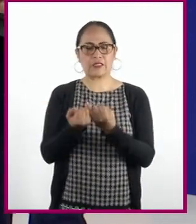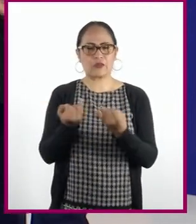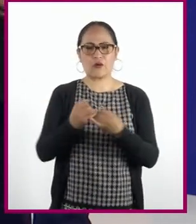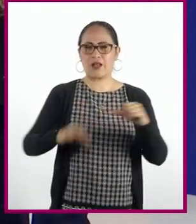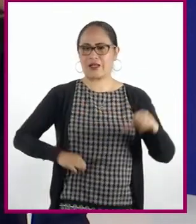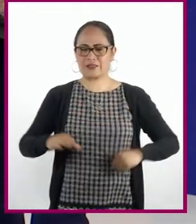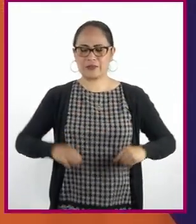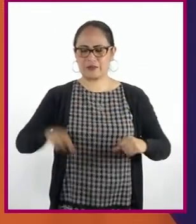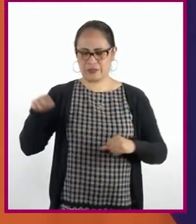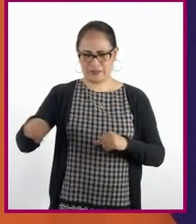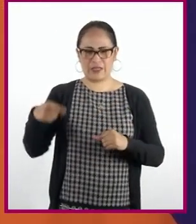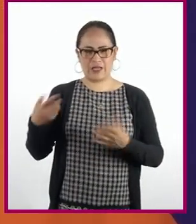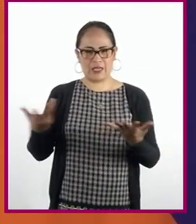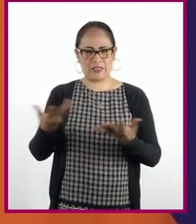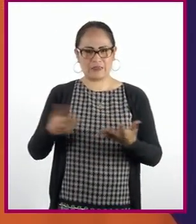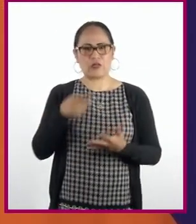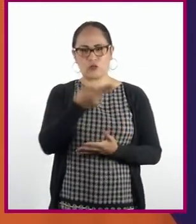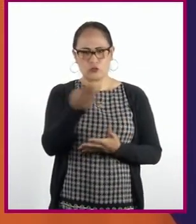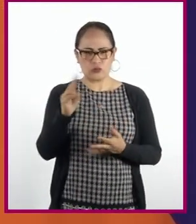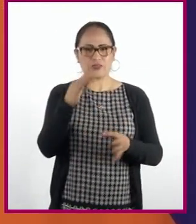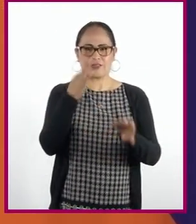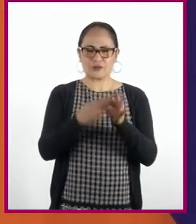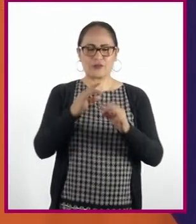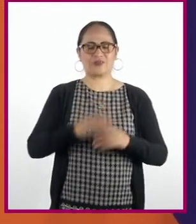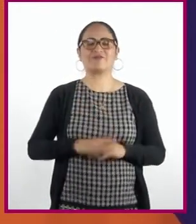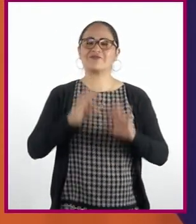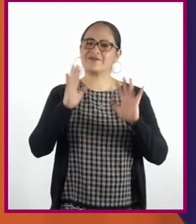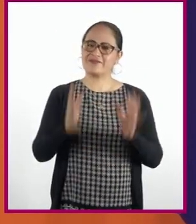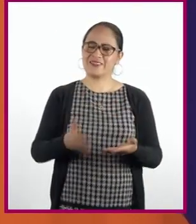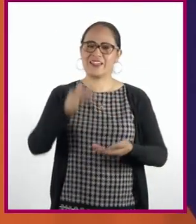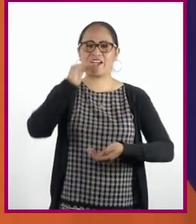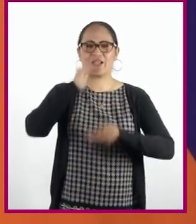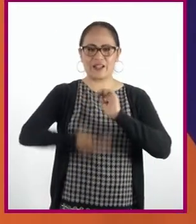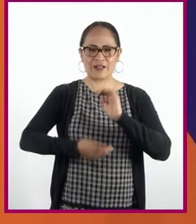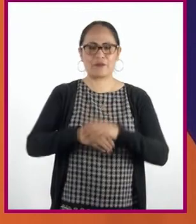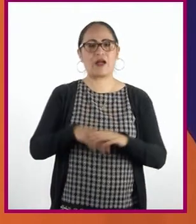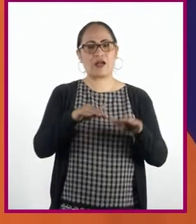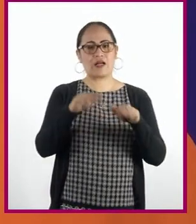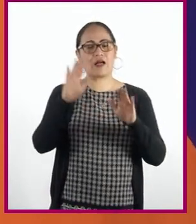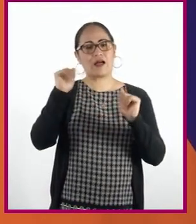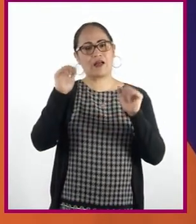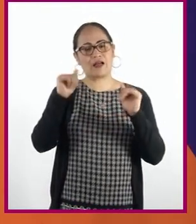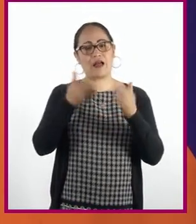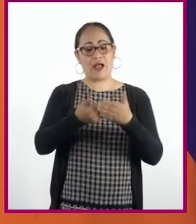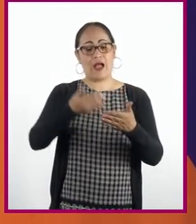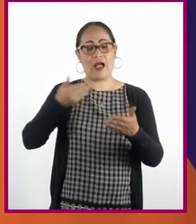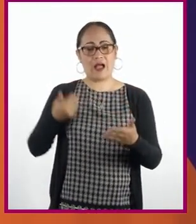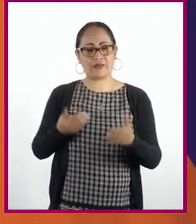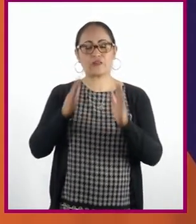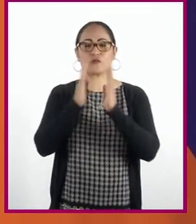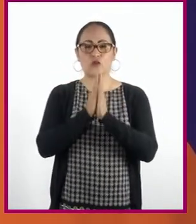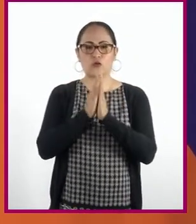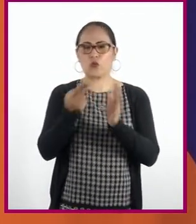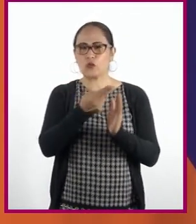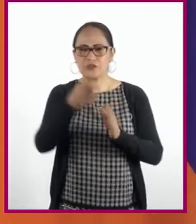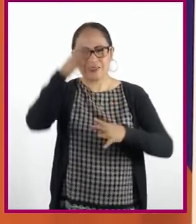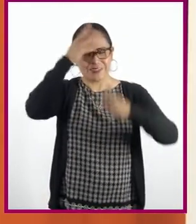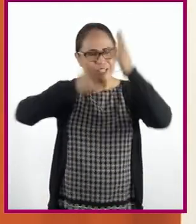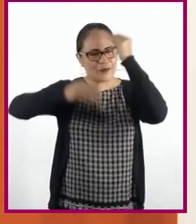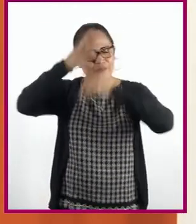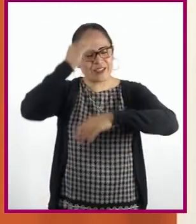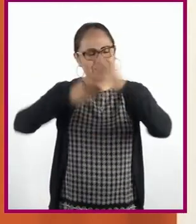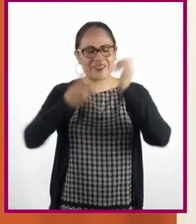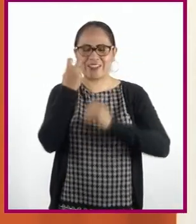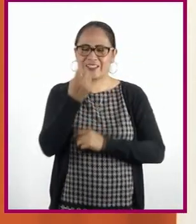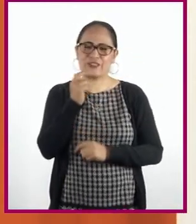que se propongan. Listo, terminamos. Antes de retirarme, les pido que disfruten el seguir aprendiendo y